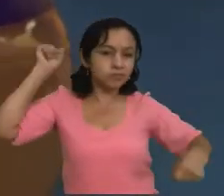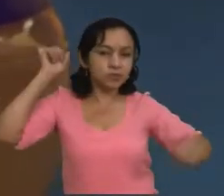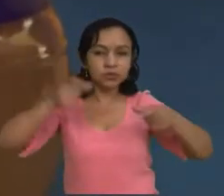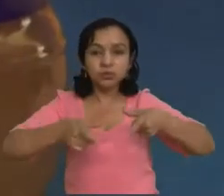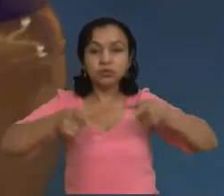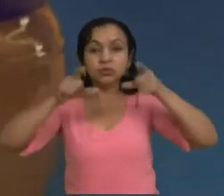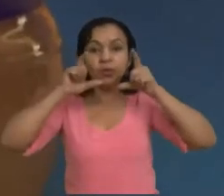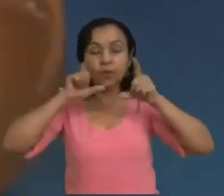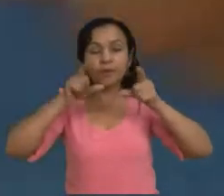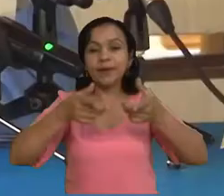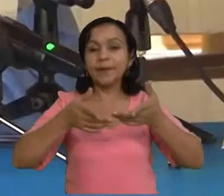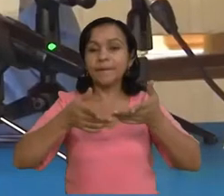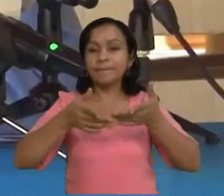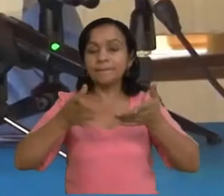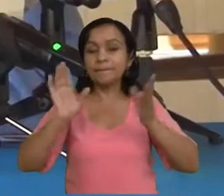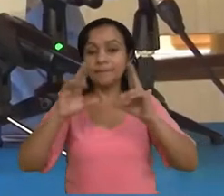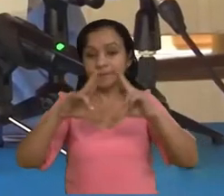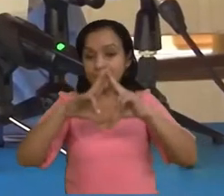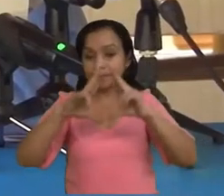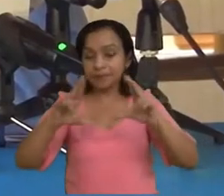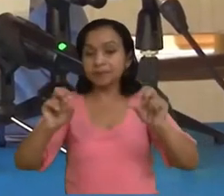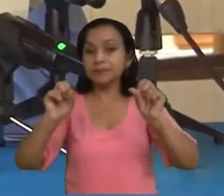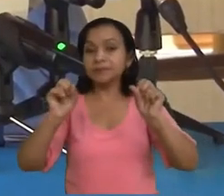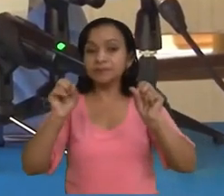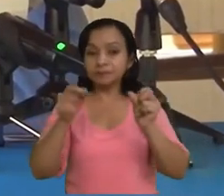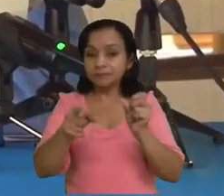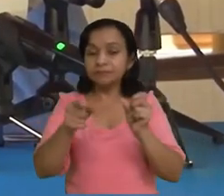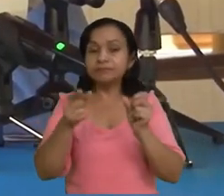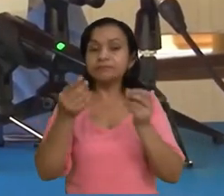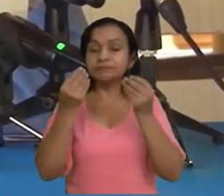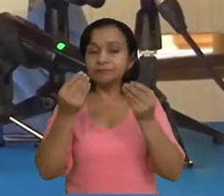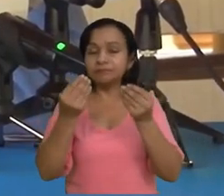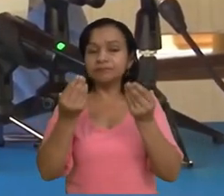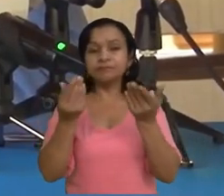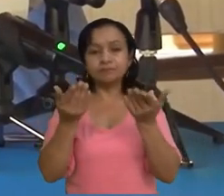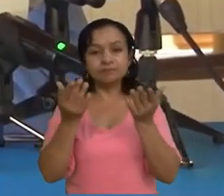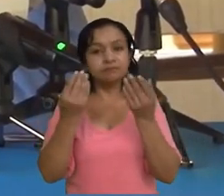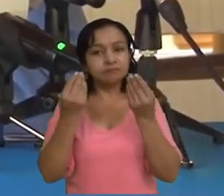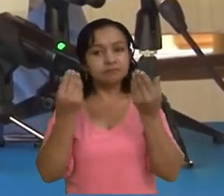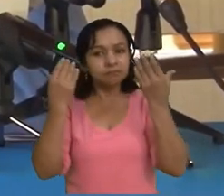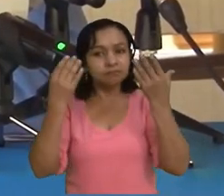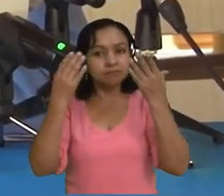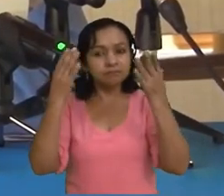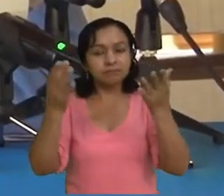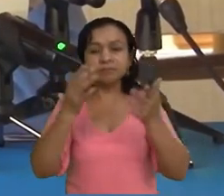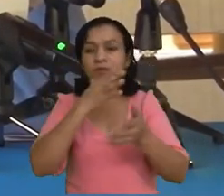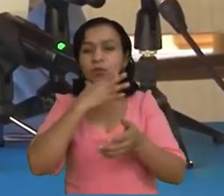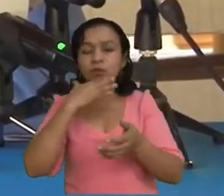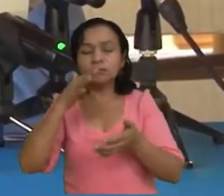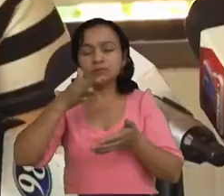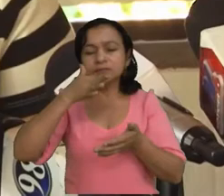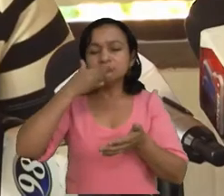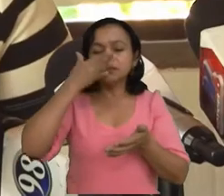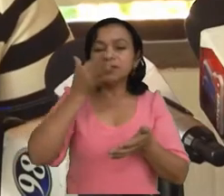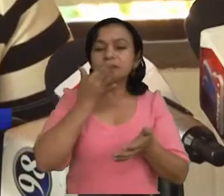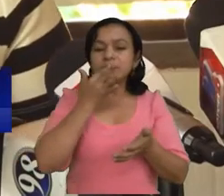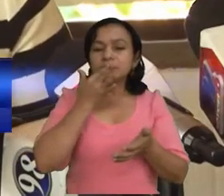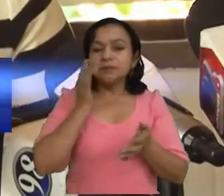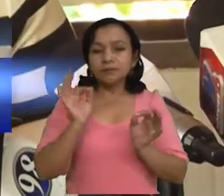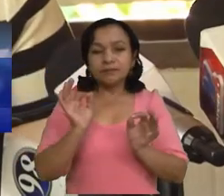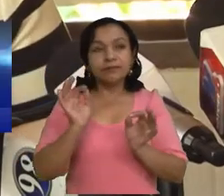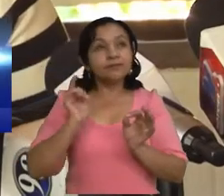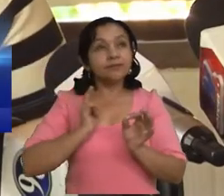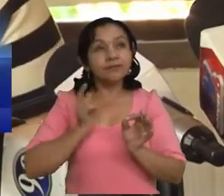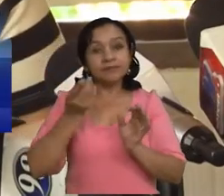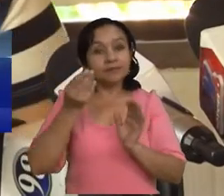que la cocina nicaragüense, la gastronomía nicaragüense es muy vasta, amplia en colores, olores y sabores. Estamos con